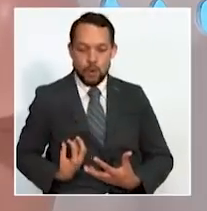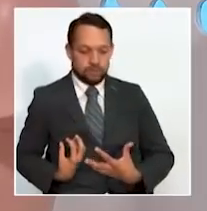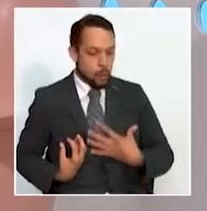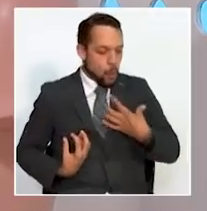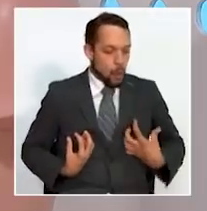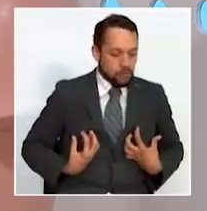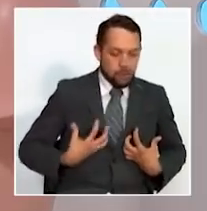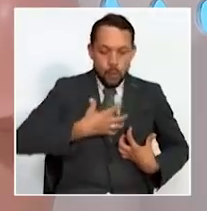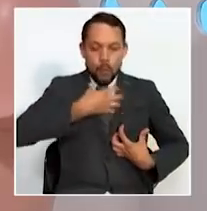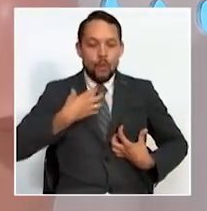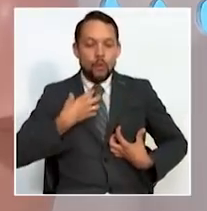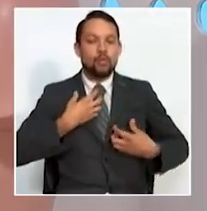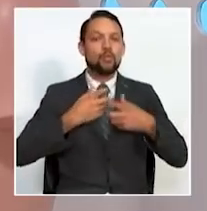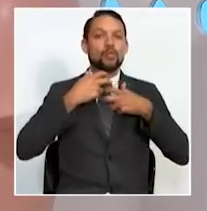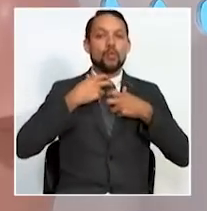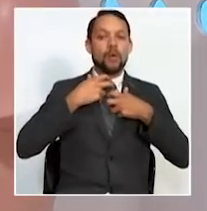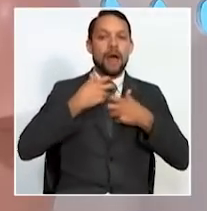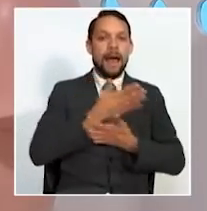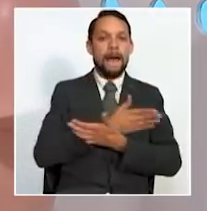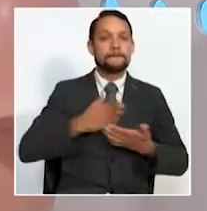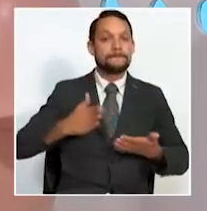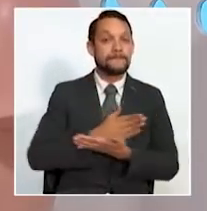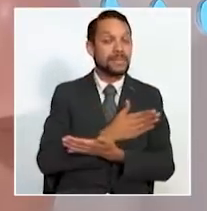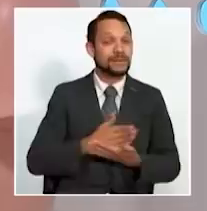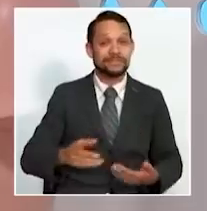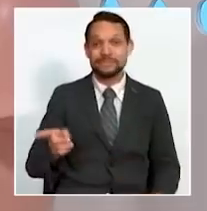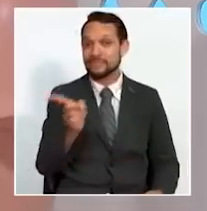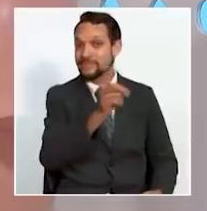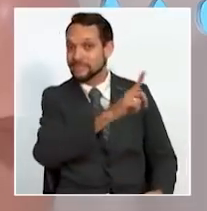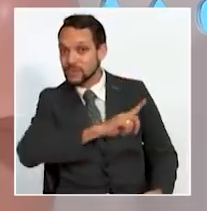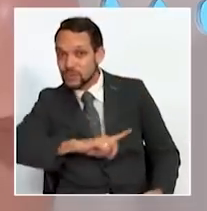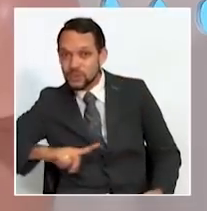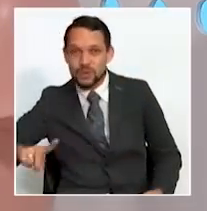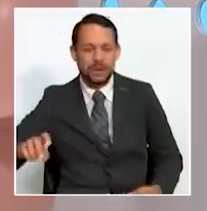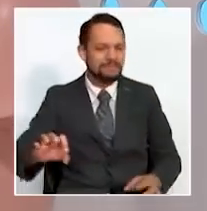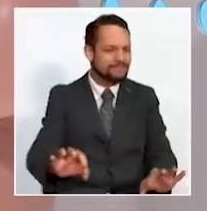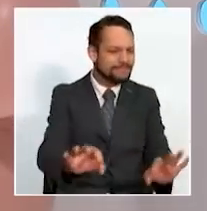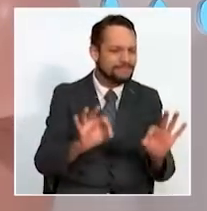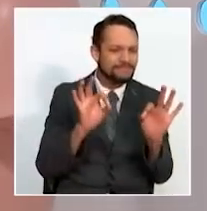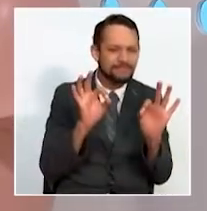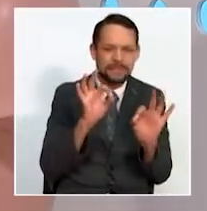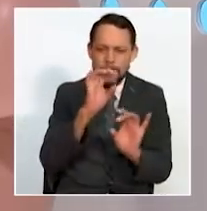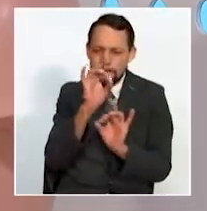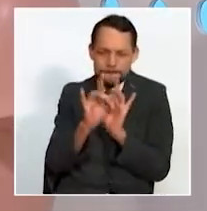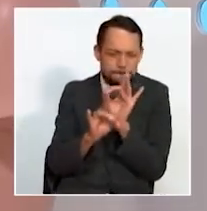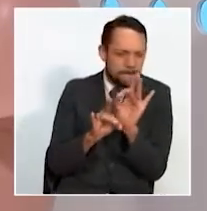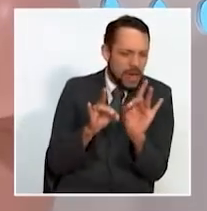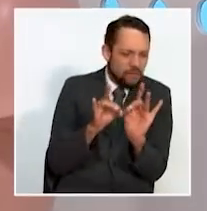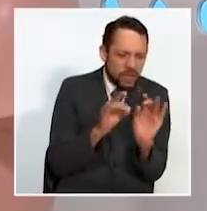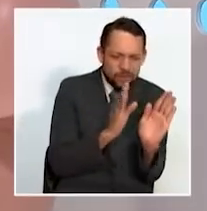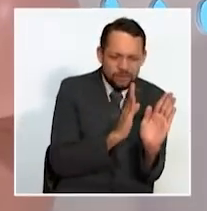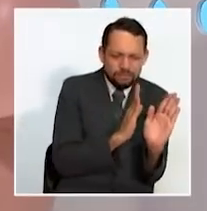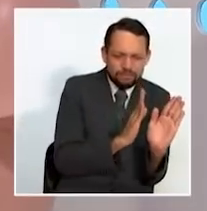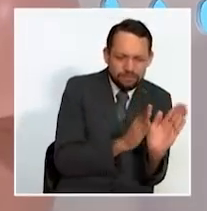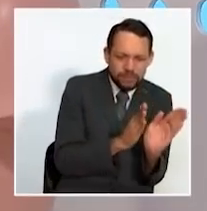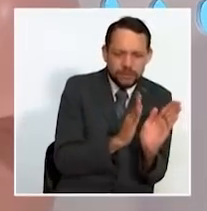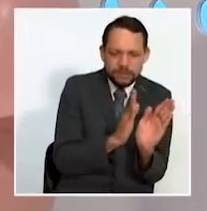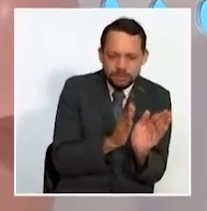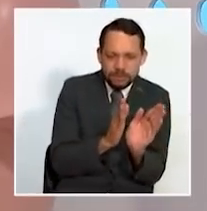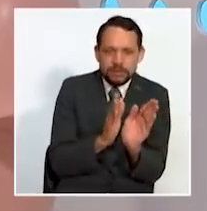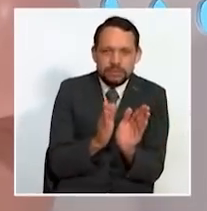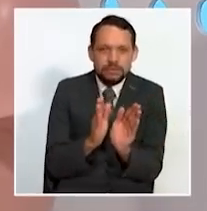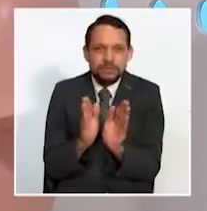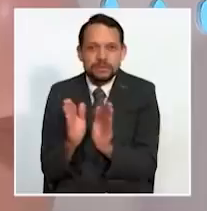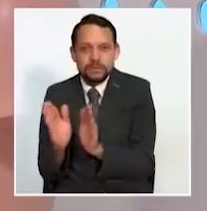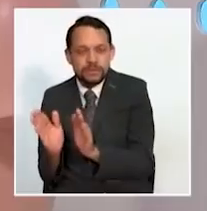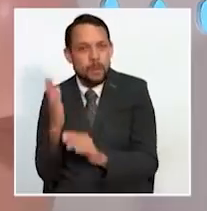cardiovascular, todos los órganos trabajan en una sincronía. Por eso ahorita mi tío decía, es que van a entender por qué con un